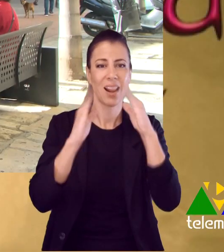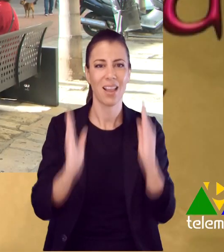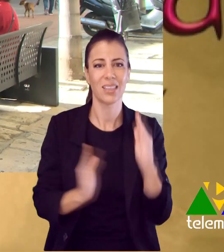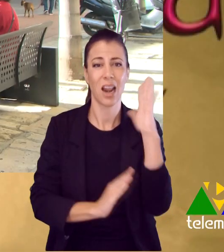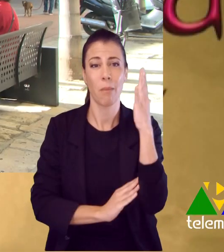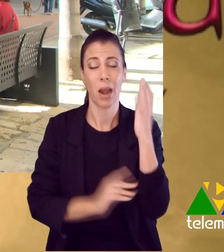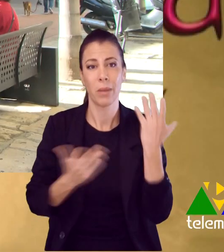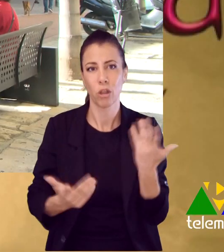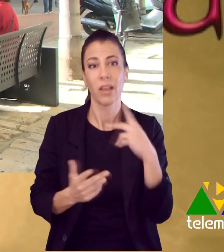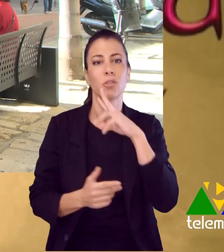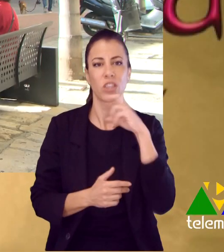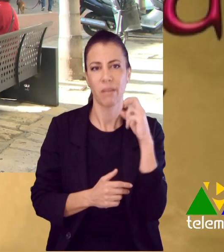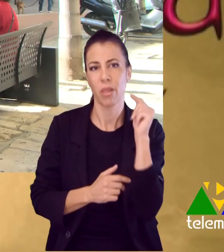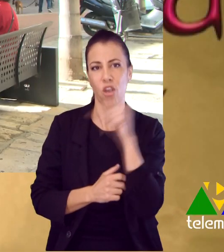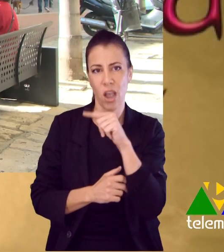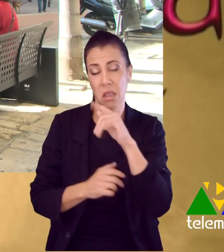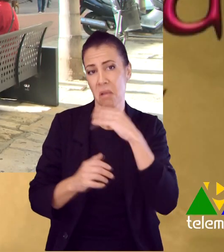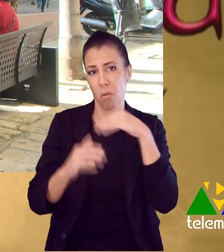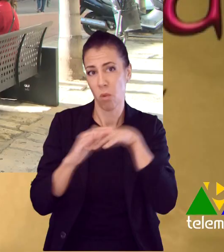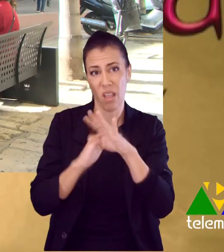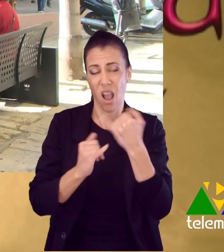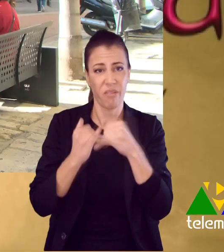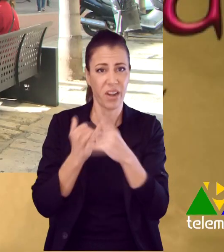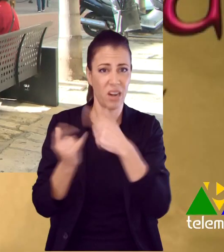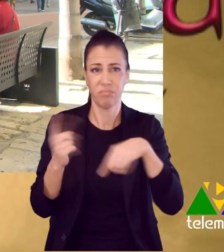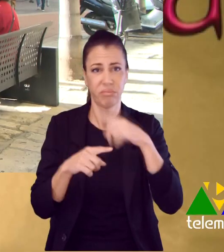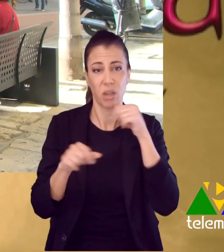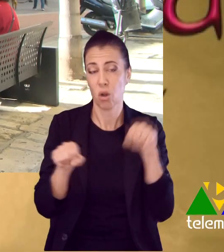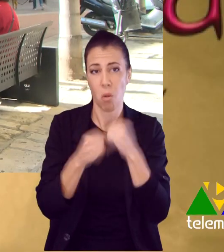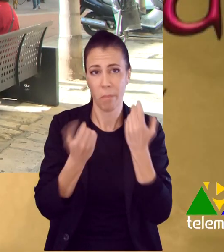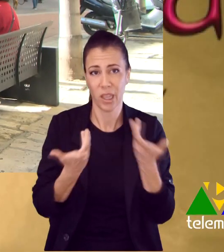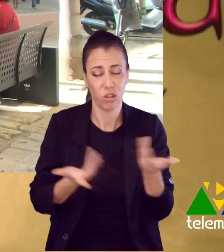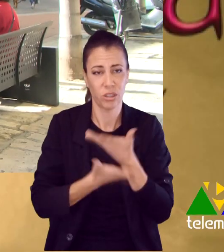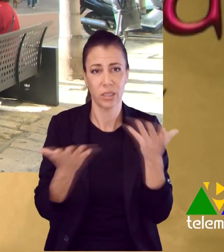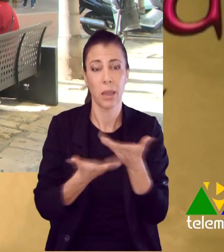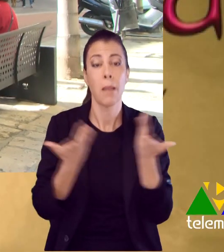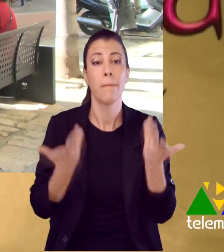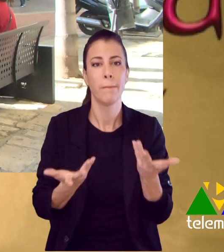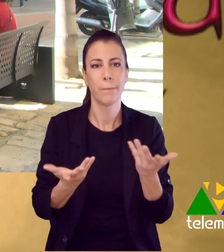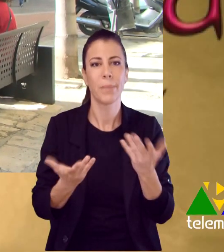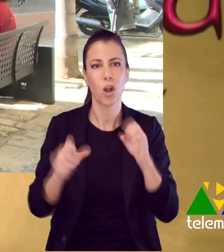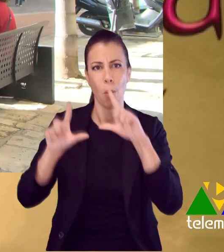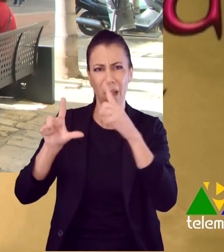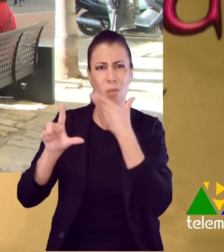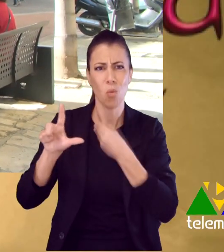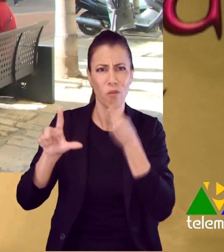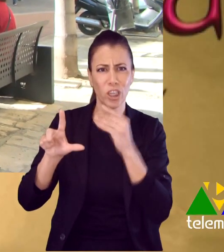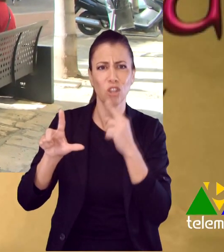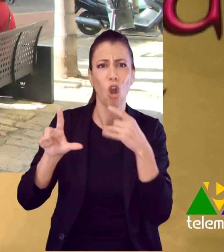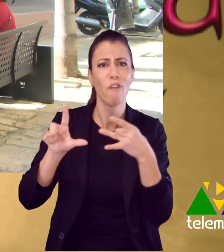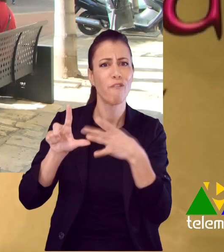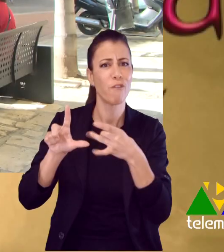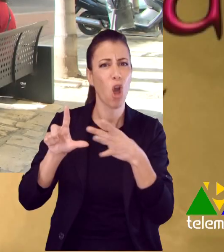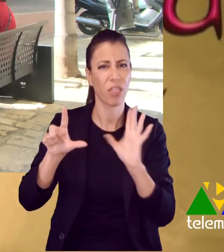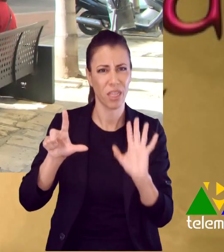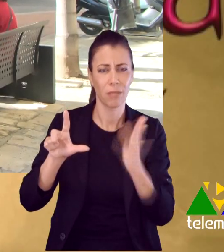manera que la placa se conservara y no estuviera guardada por ahí, que al final terminaría rompiéndose, ¿no? Pero es una placa muy bonita, además es un bronce de Benlliure, uno